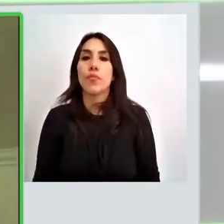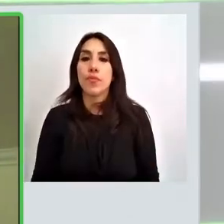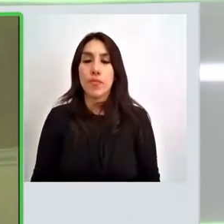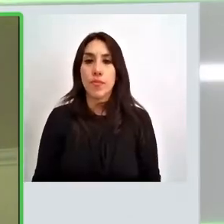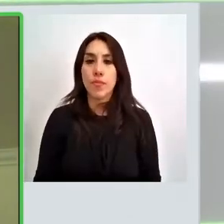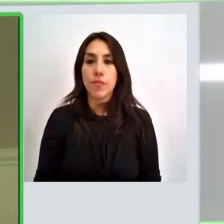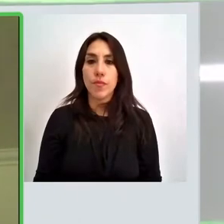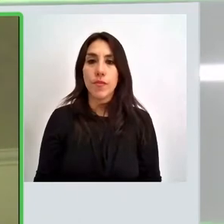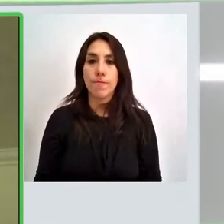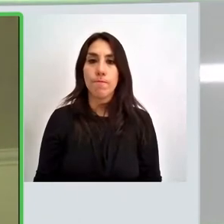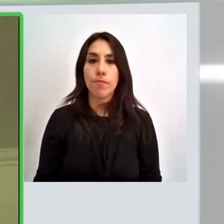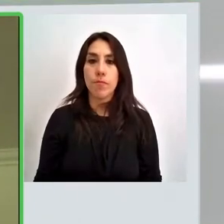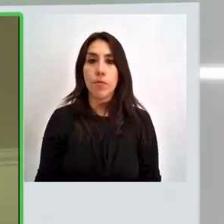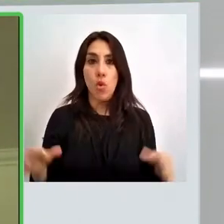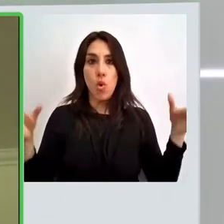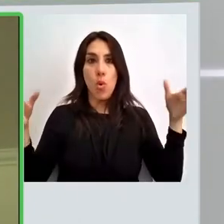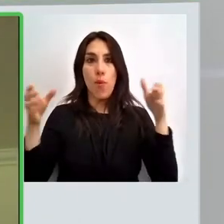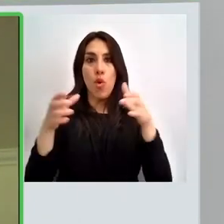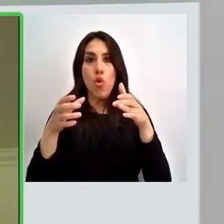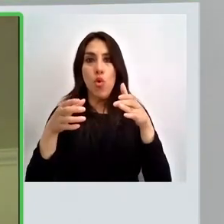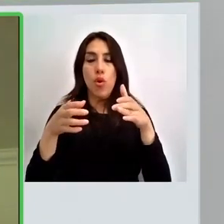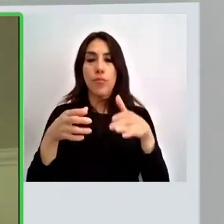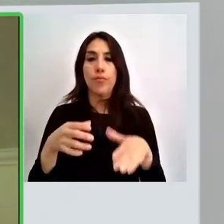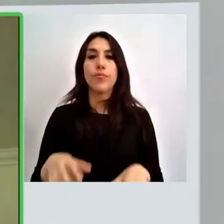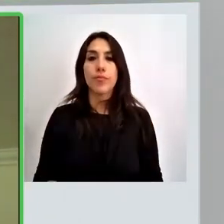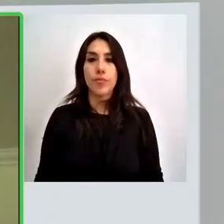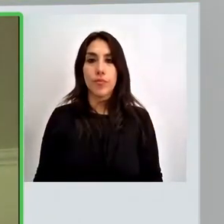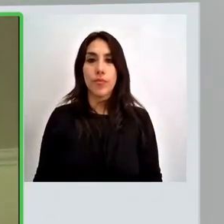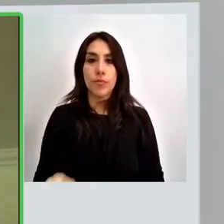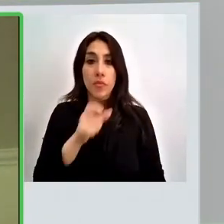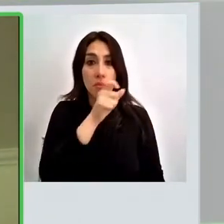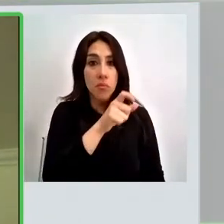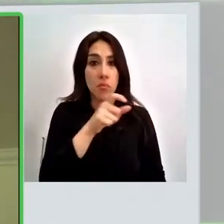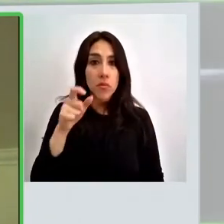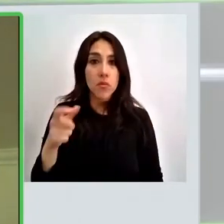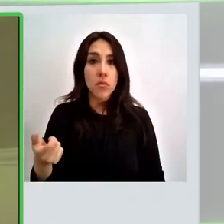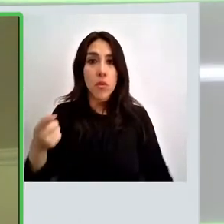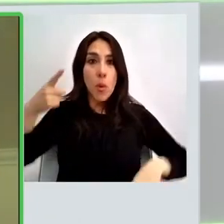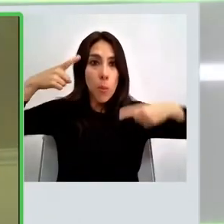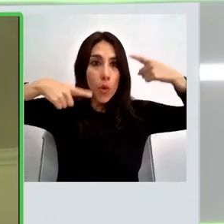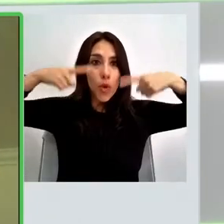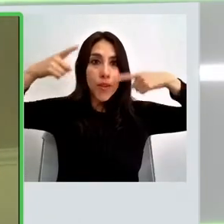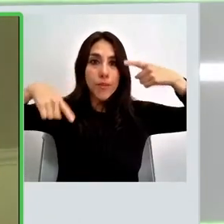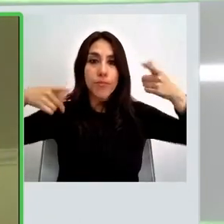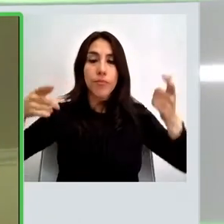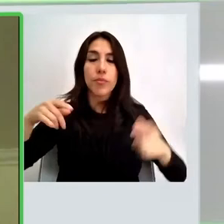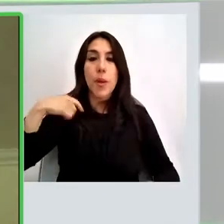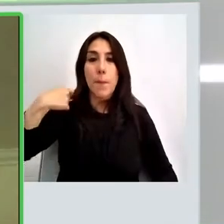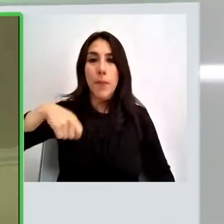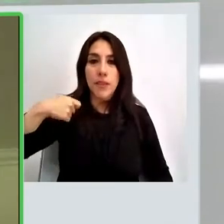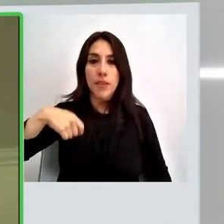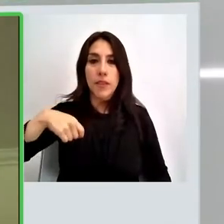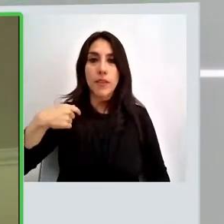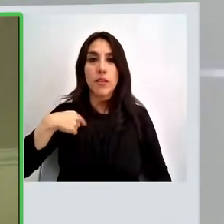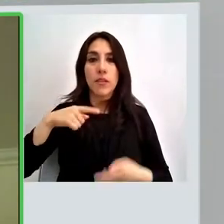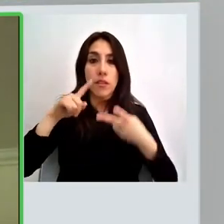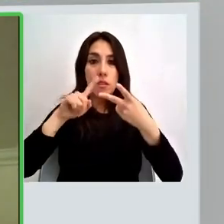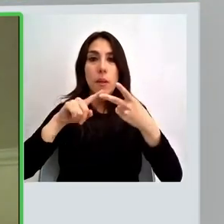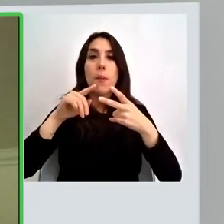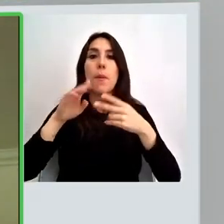oficiales de los gobiernos empresas personas con discapacidad para conversar sobre las mejores prácticas